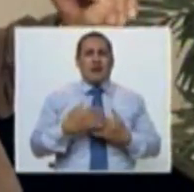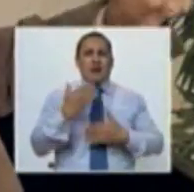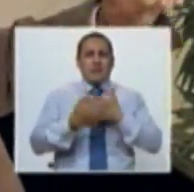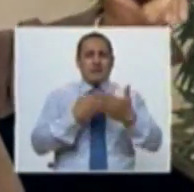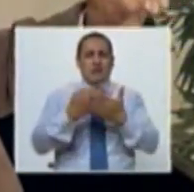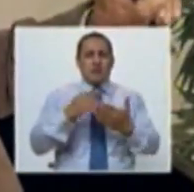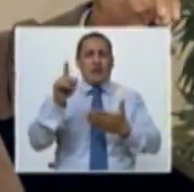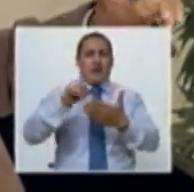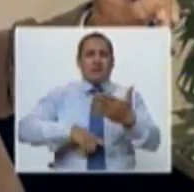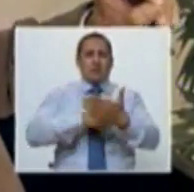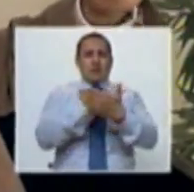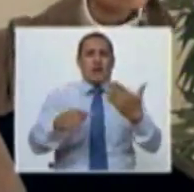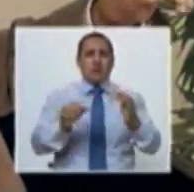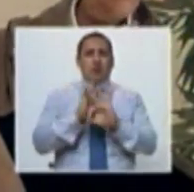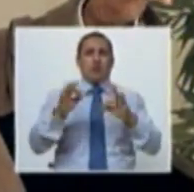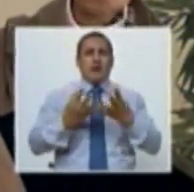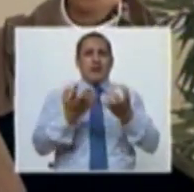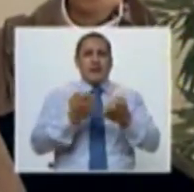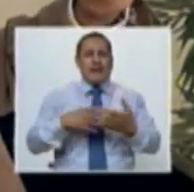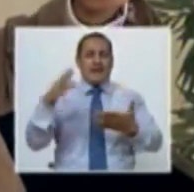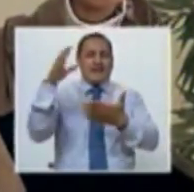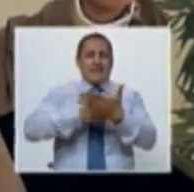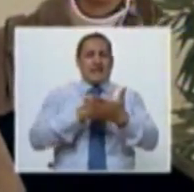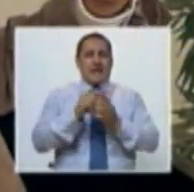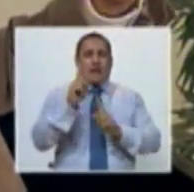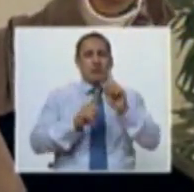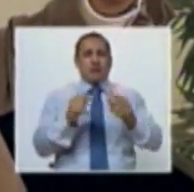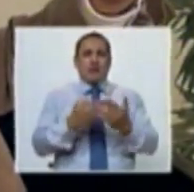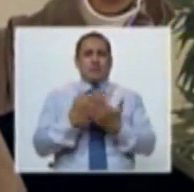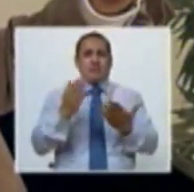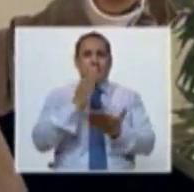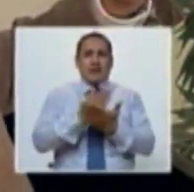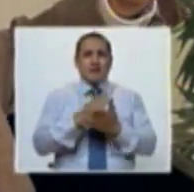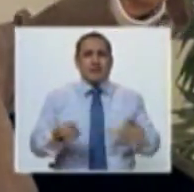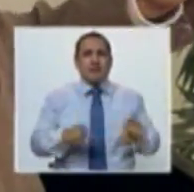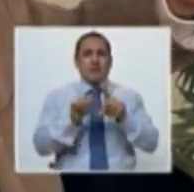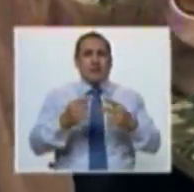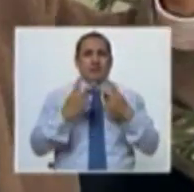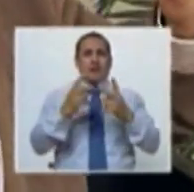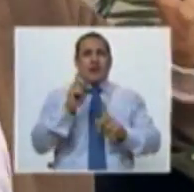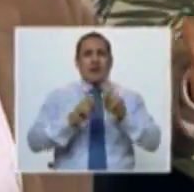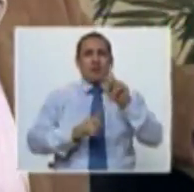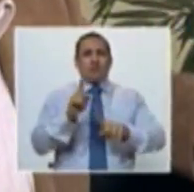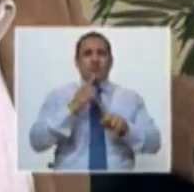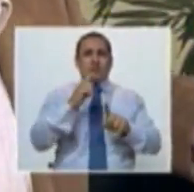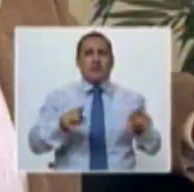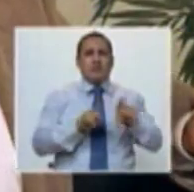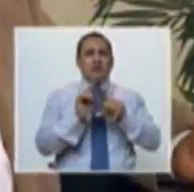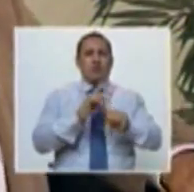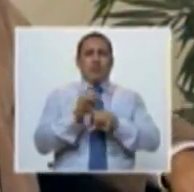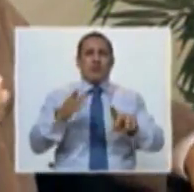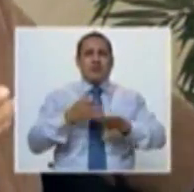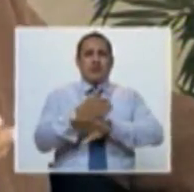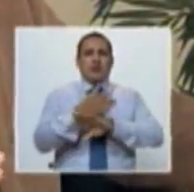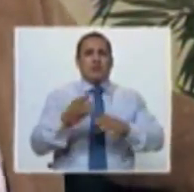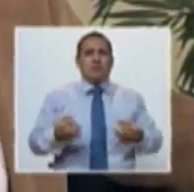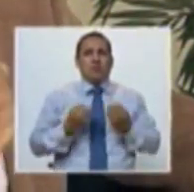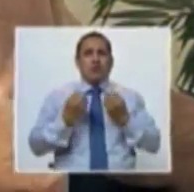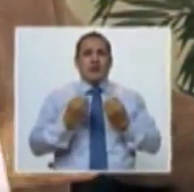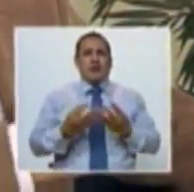ha quitado o estaría quitando aquella parte en la cual se dice aquellos que están injustos. Ajá. ¿Por